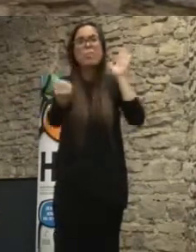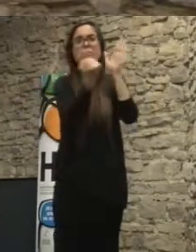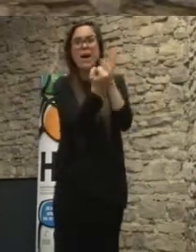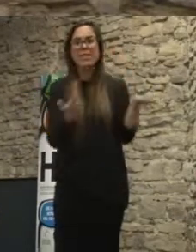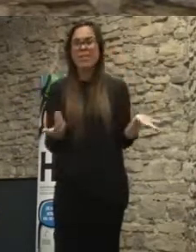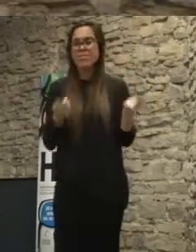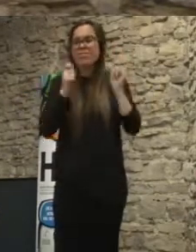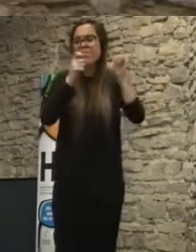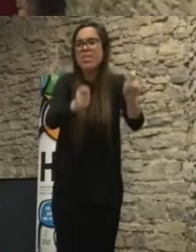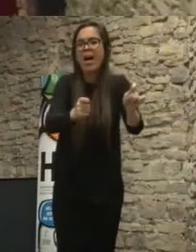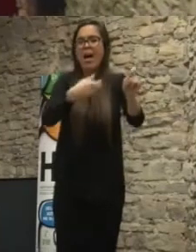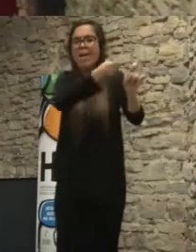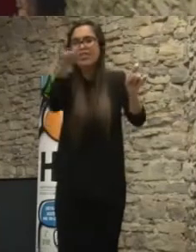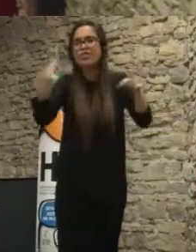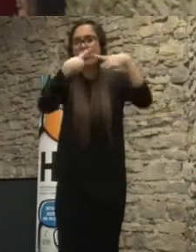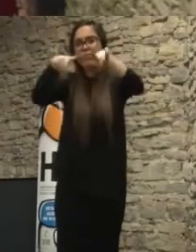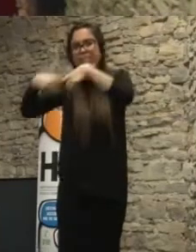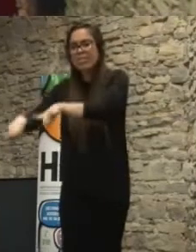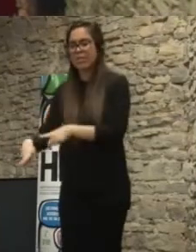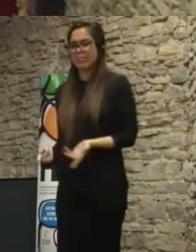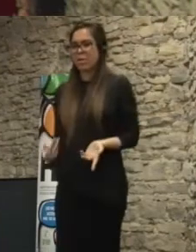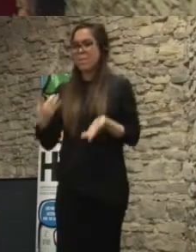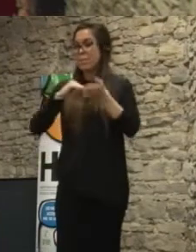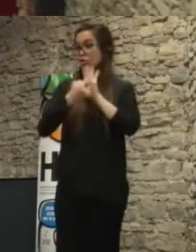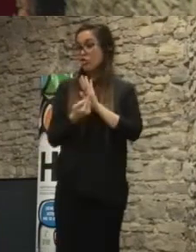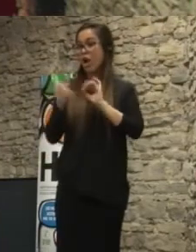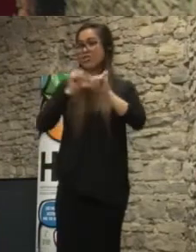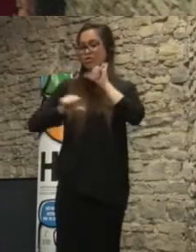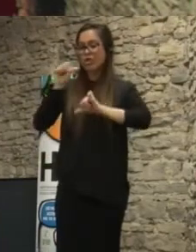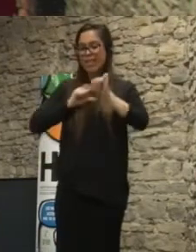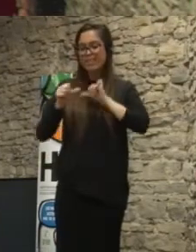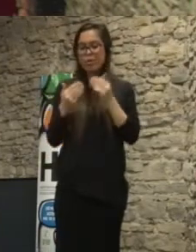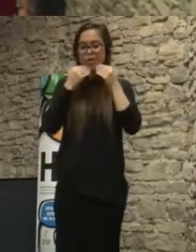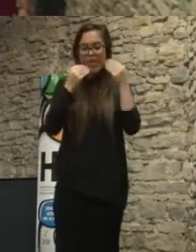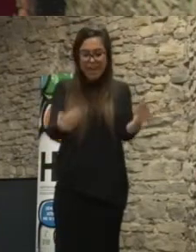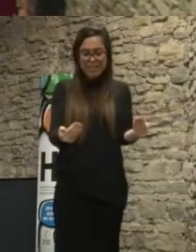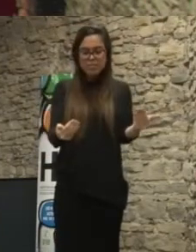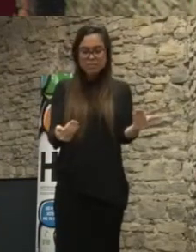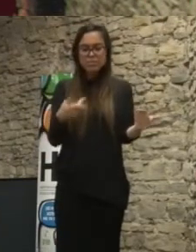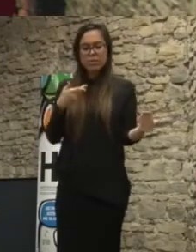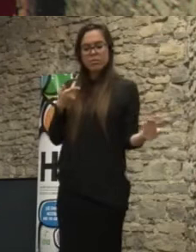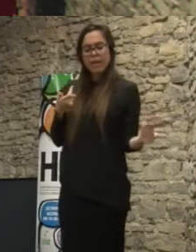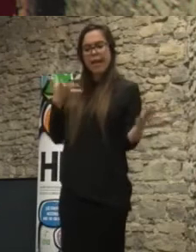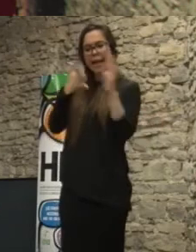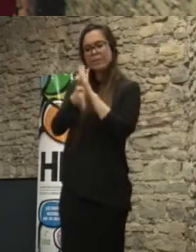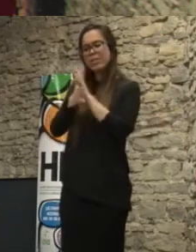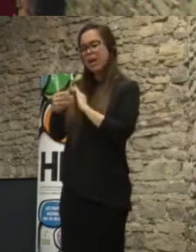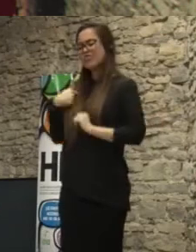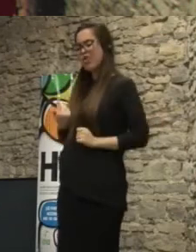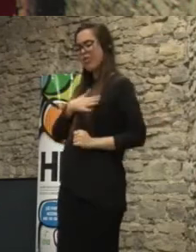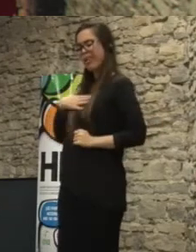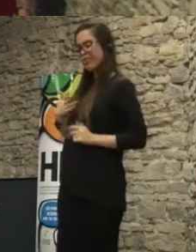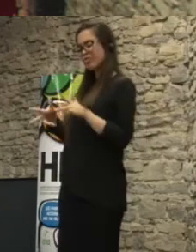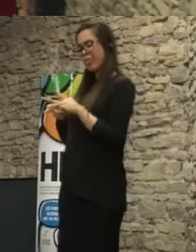El proyecto asociativo es lo que nos dice qué sociedad quiere esa asociación. ¿Qué